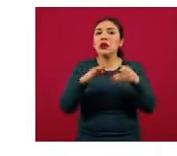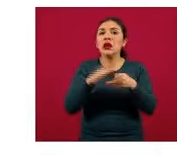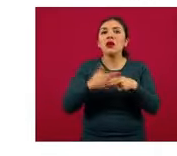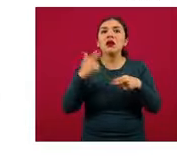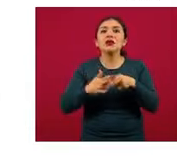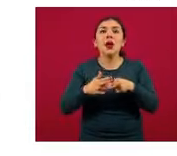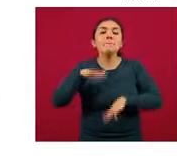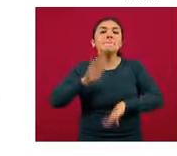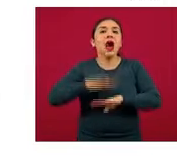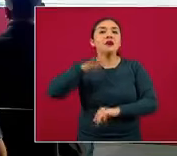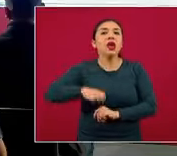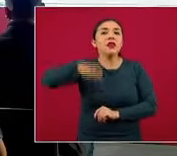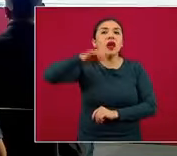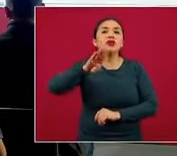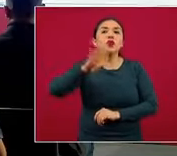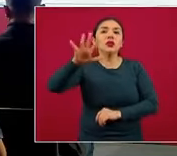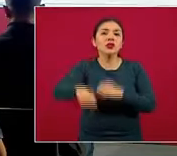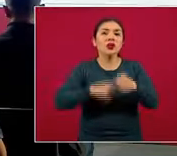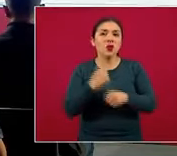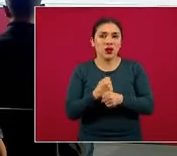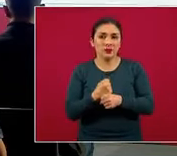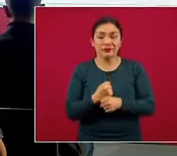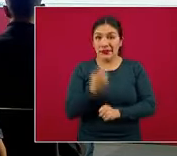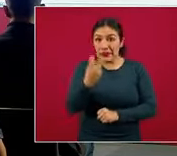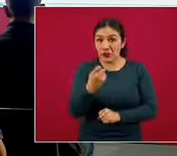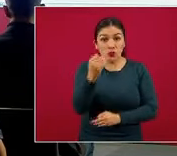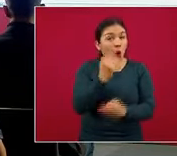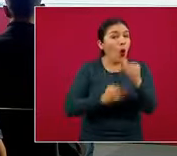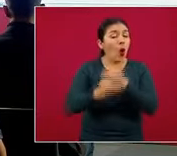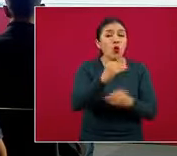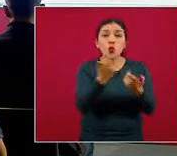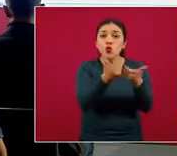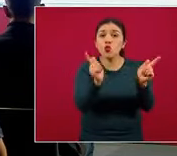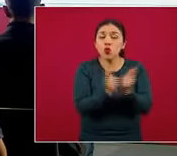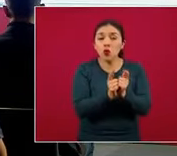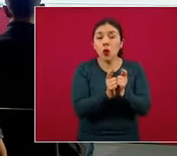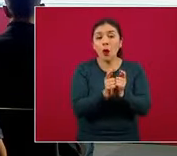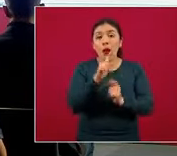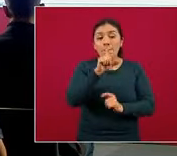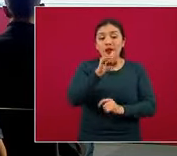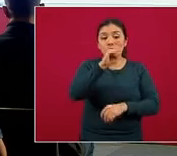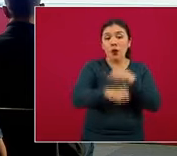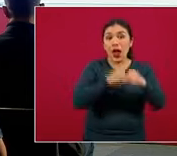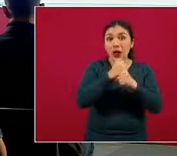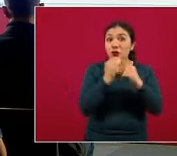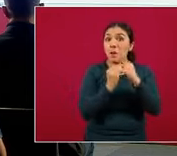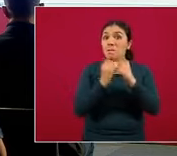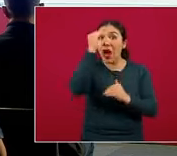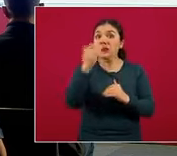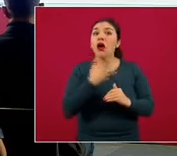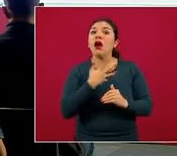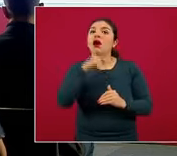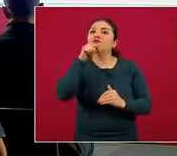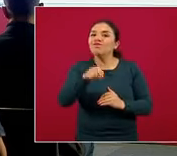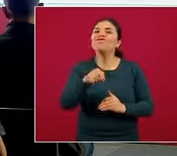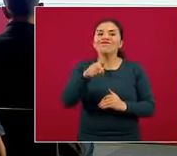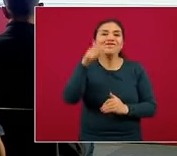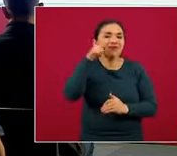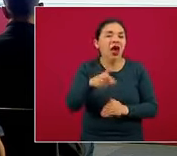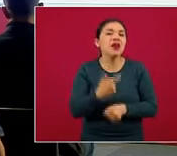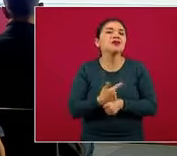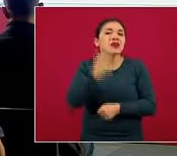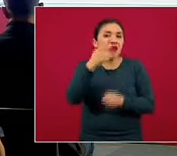los mayores de 95. Entonces tenemos a todos los grupos por encima de los 29 años teniendo una